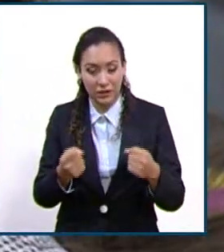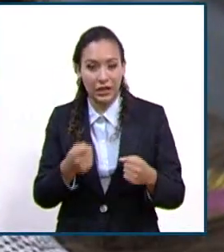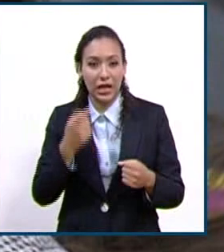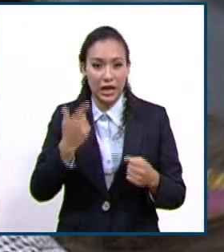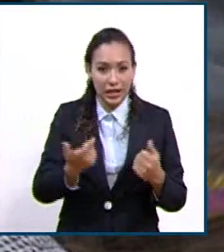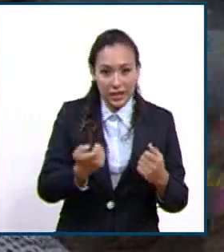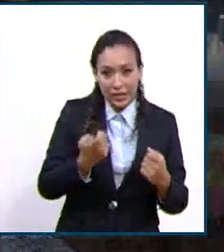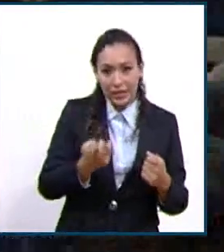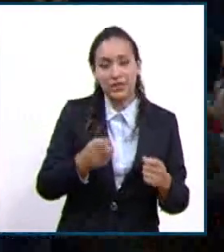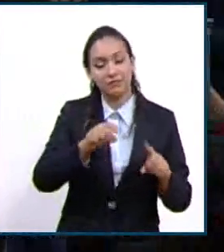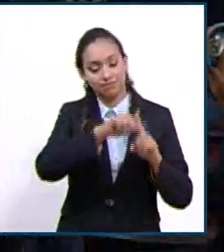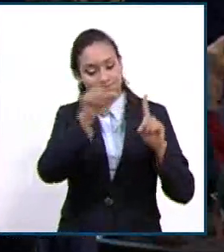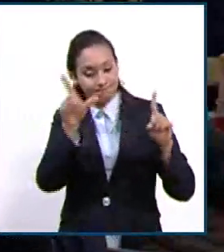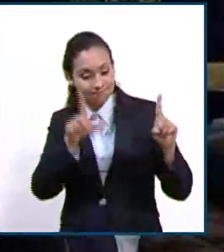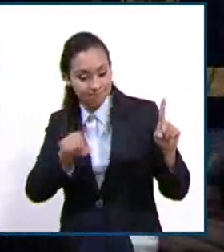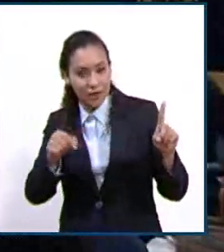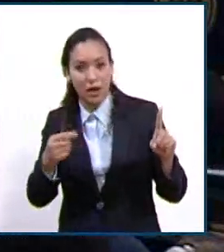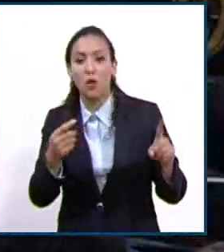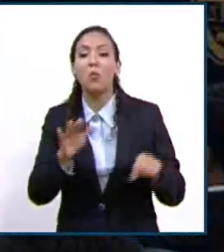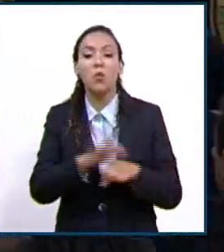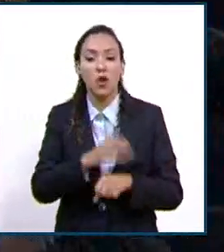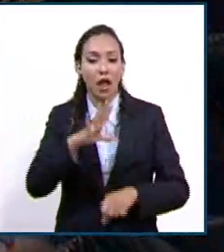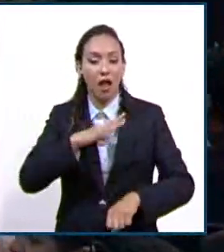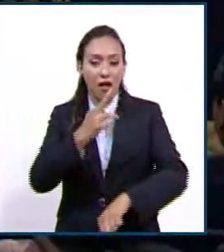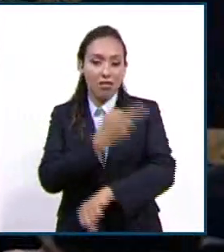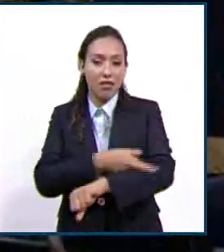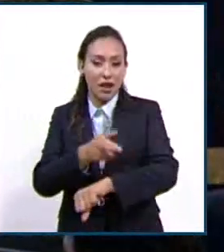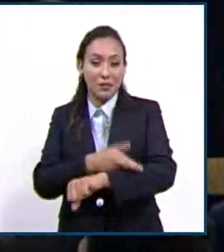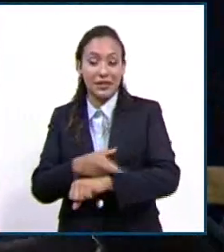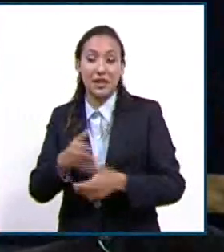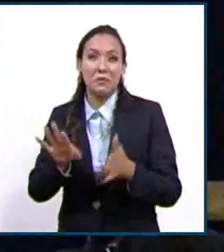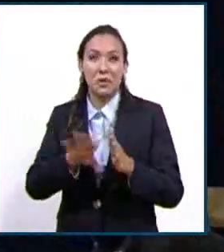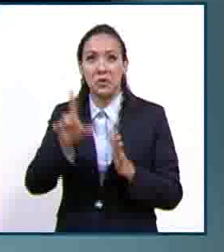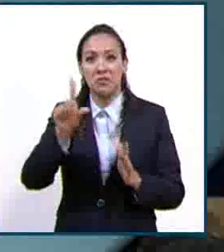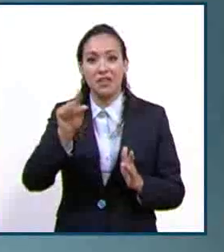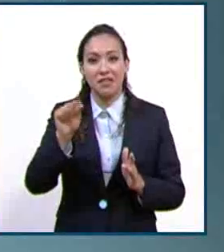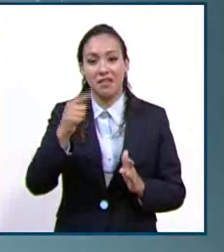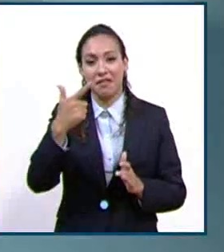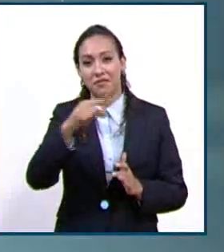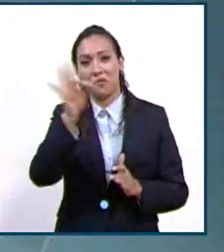70% de los asuntos que llegan a los tribunales. Escuchemos.